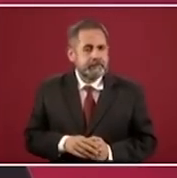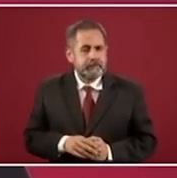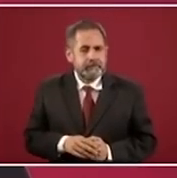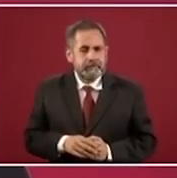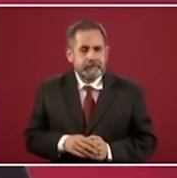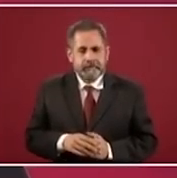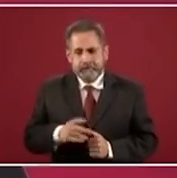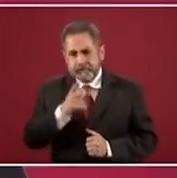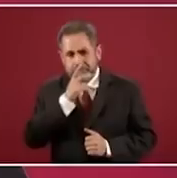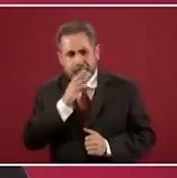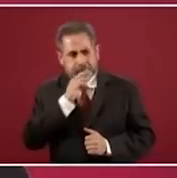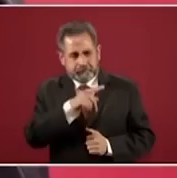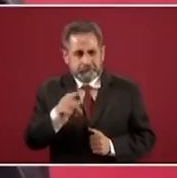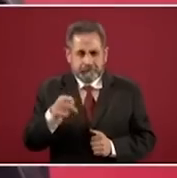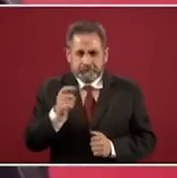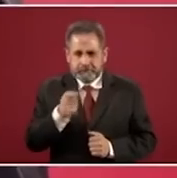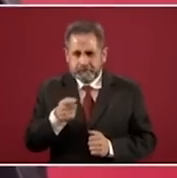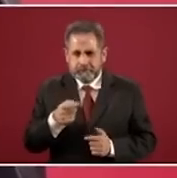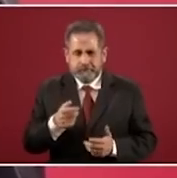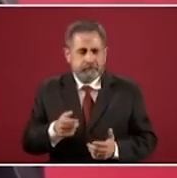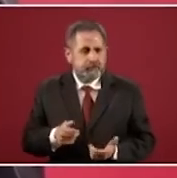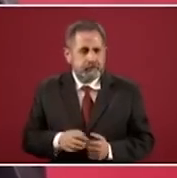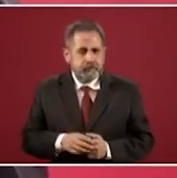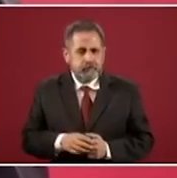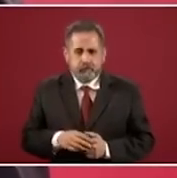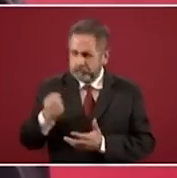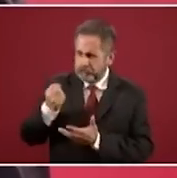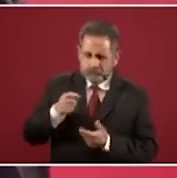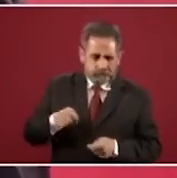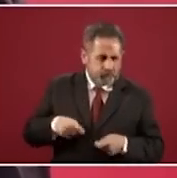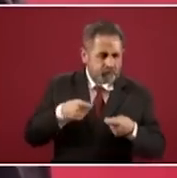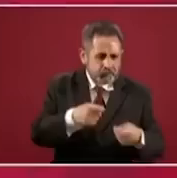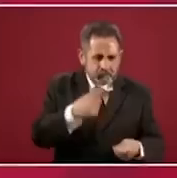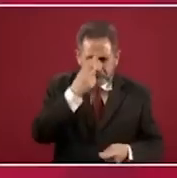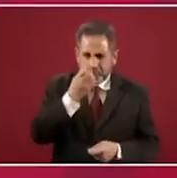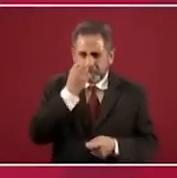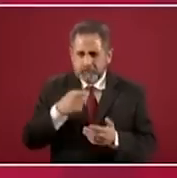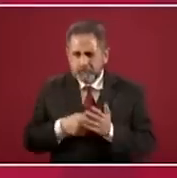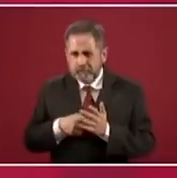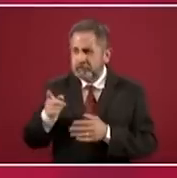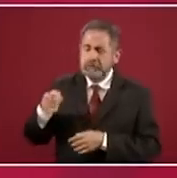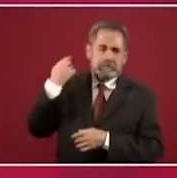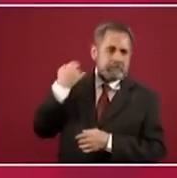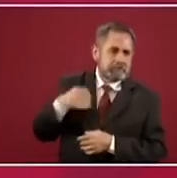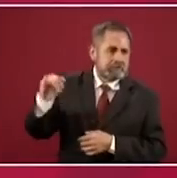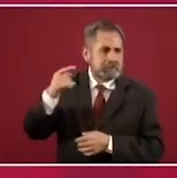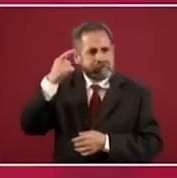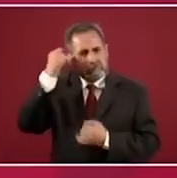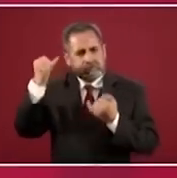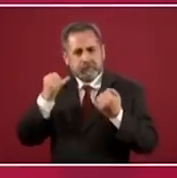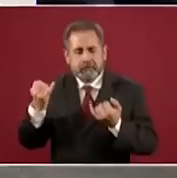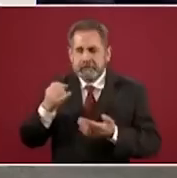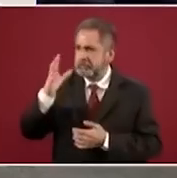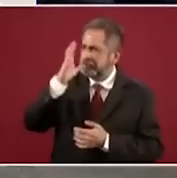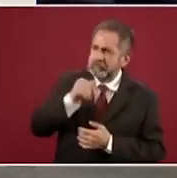a los padres de familia, ¿sí?, el presupuesto para las escuelas. Esto es una ocurrencia, claro que no